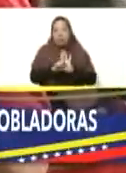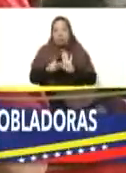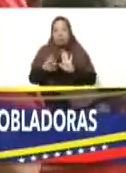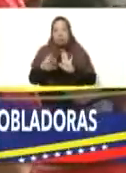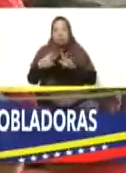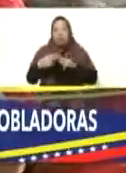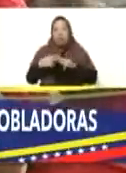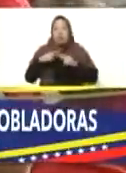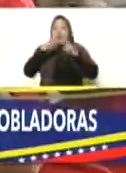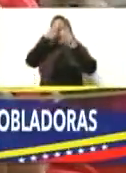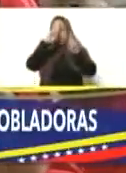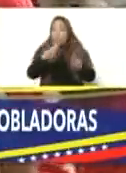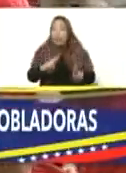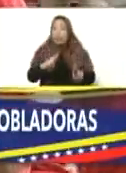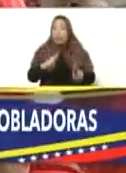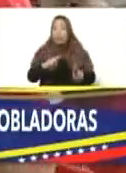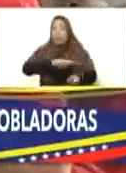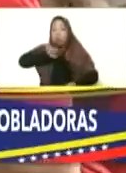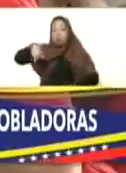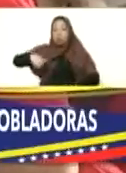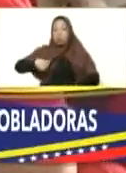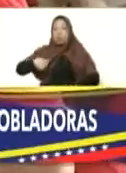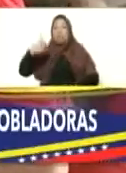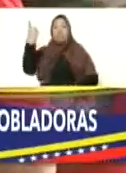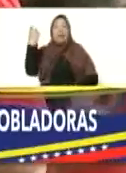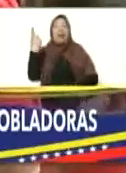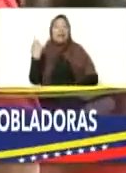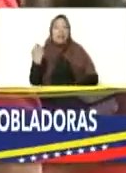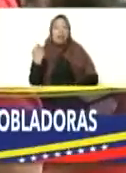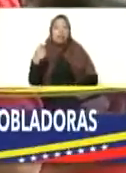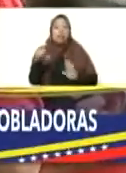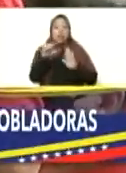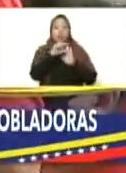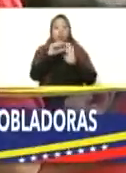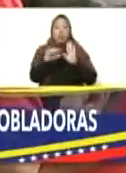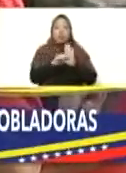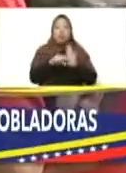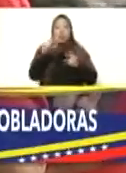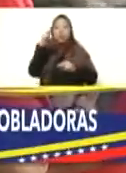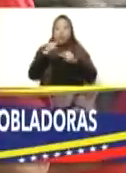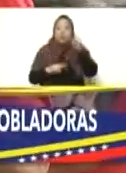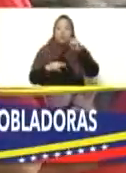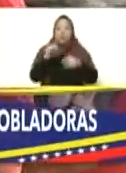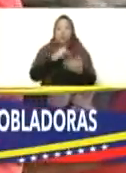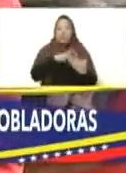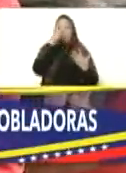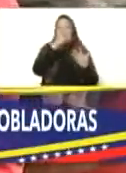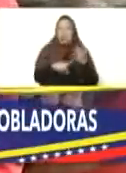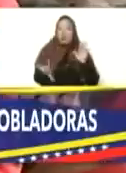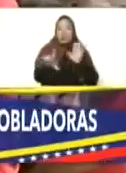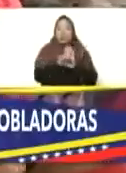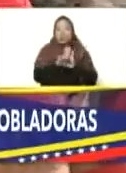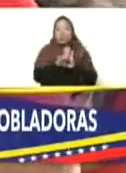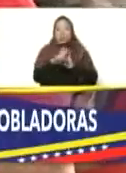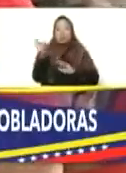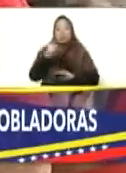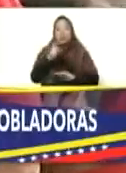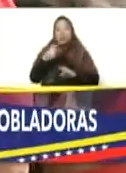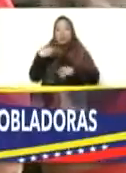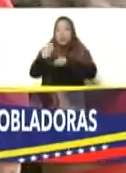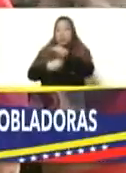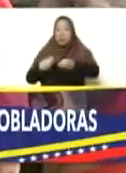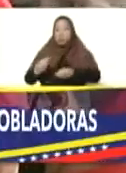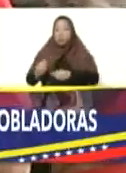dignificar pero esta ley está incompleta porque nosotros construimos la propuesta de reglamento ya nosotros se la hicimos